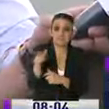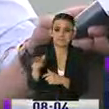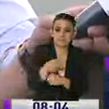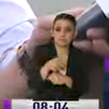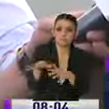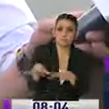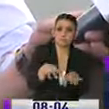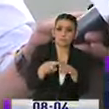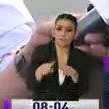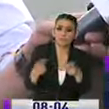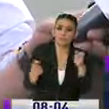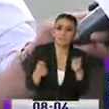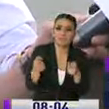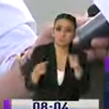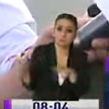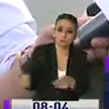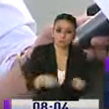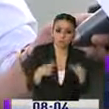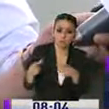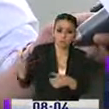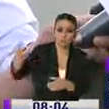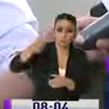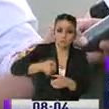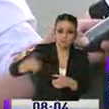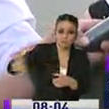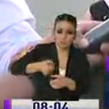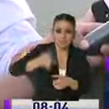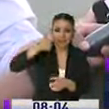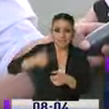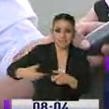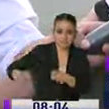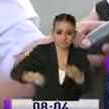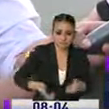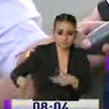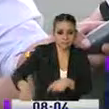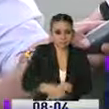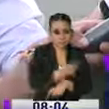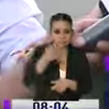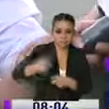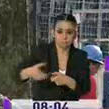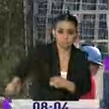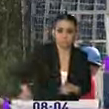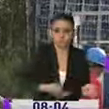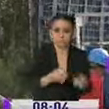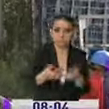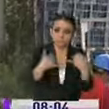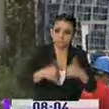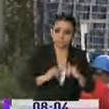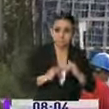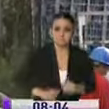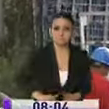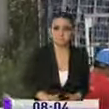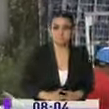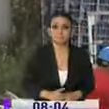vengan diferentes vehículos y estibadores para realizar el trasvase de los cilindros de GLP hacia otros vehículos. En Quito informó Adriana Rojas.